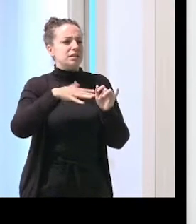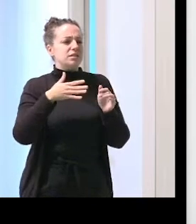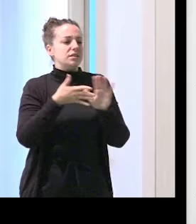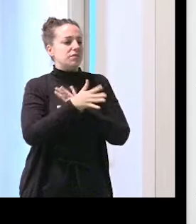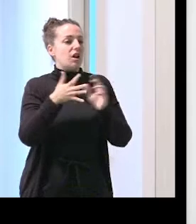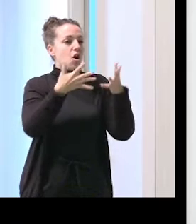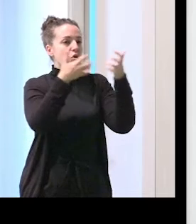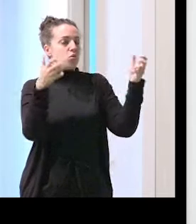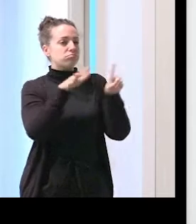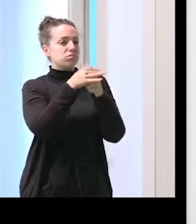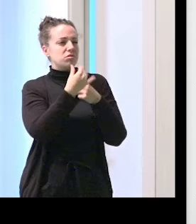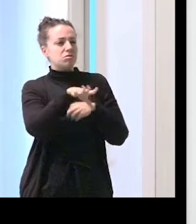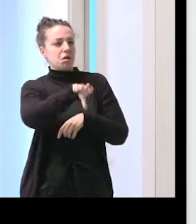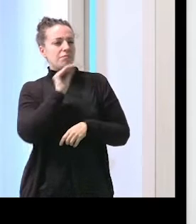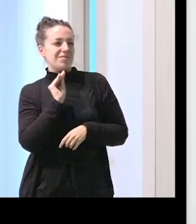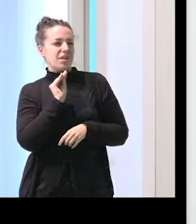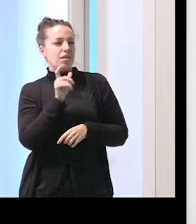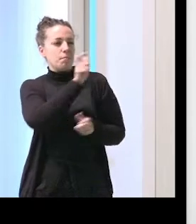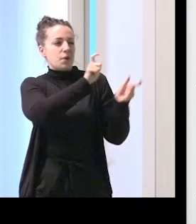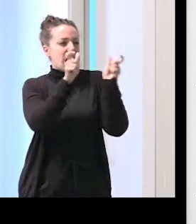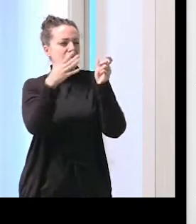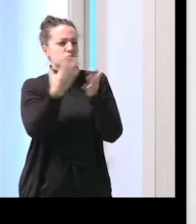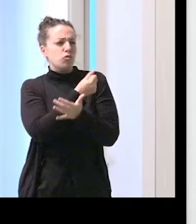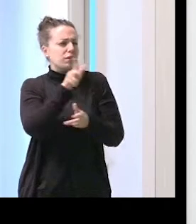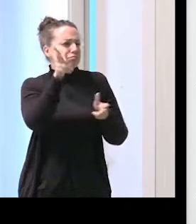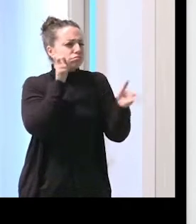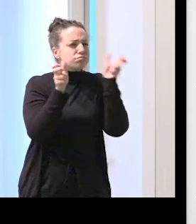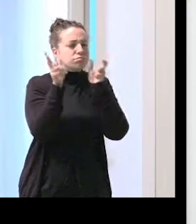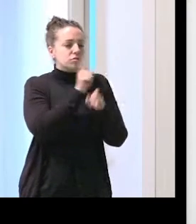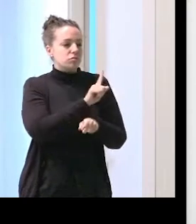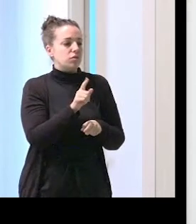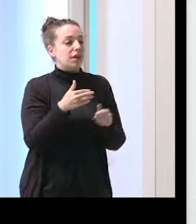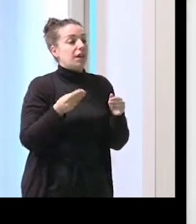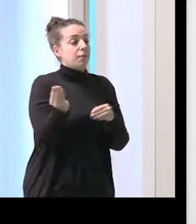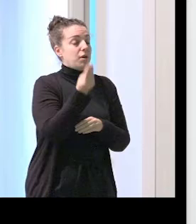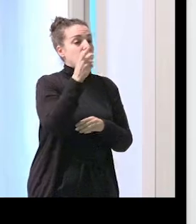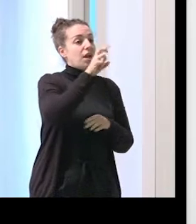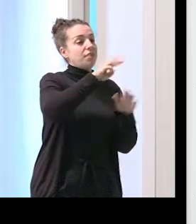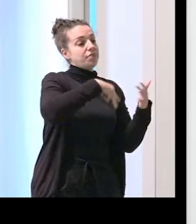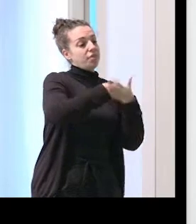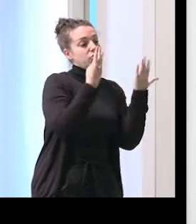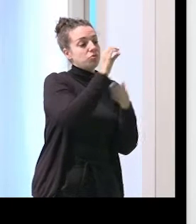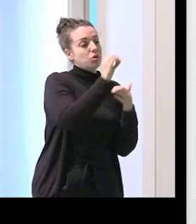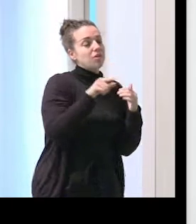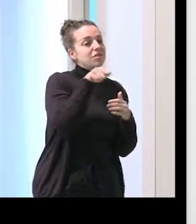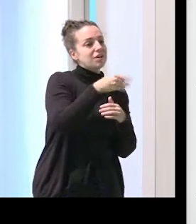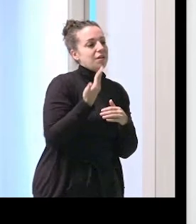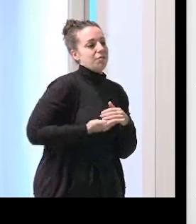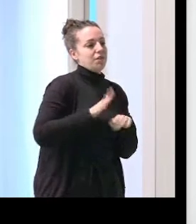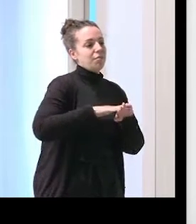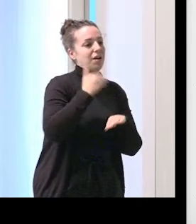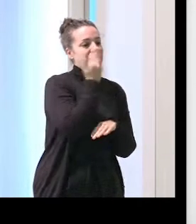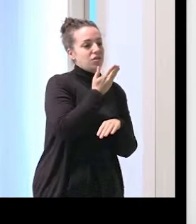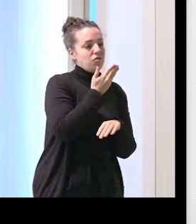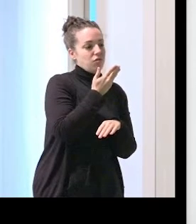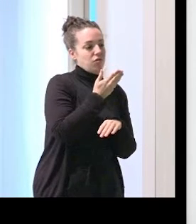contexto de lo que se están diciendo, aunque no oigamos todas las palabras. Y esa mejoría del 18% puede ser un hándicap importante para que un niño siga el colegio